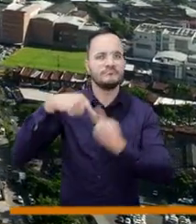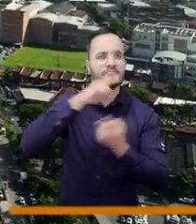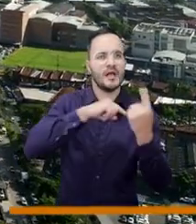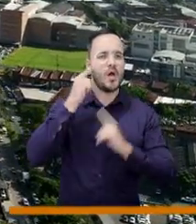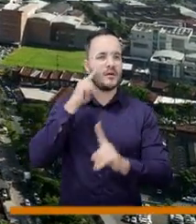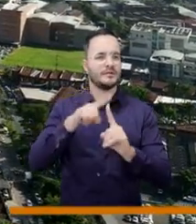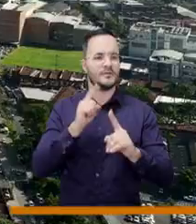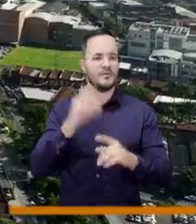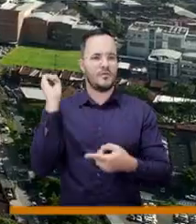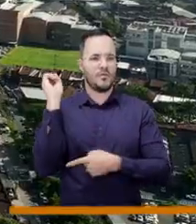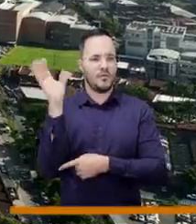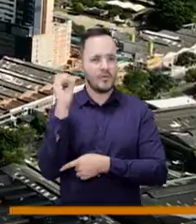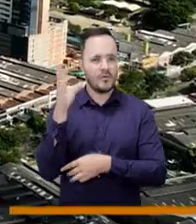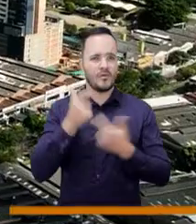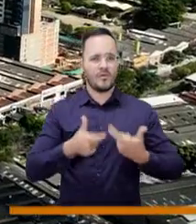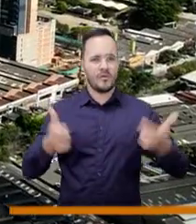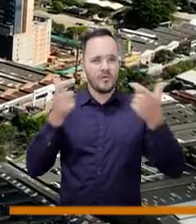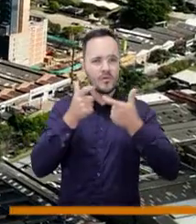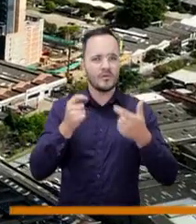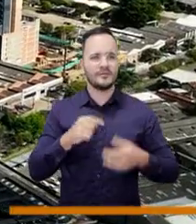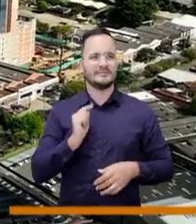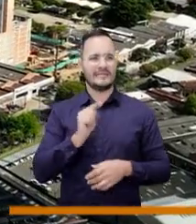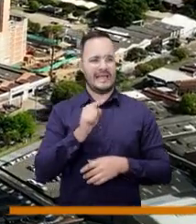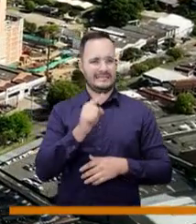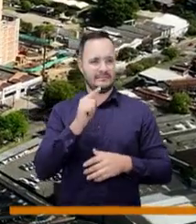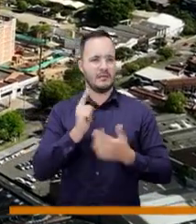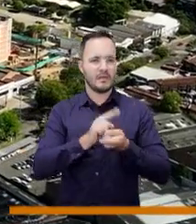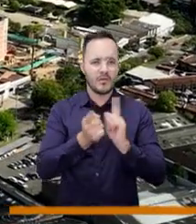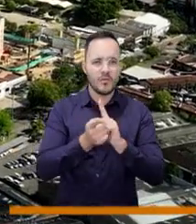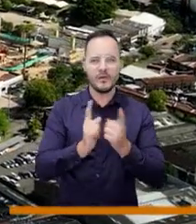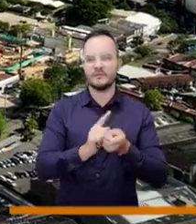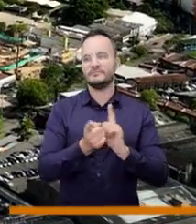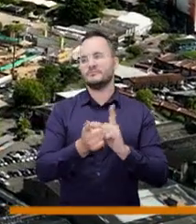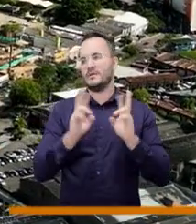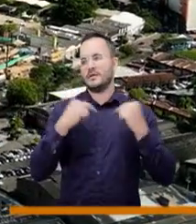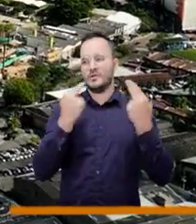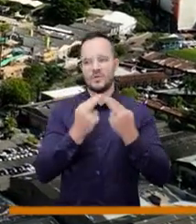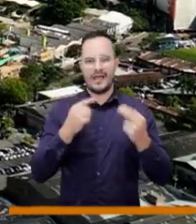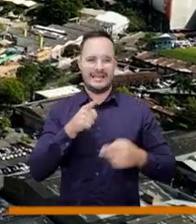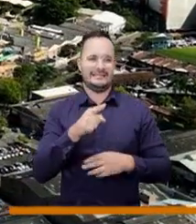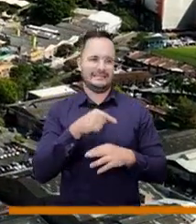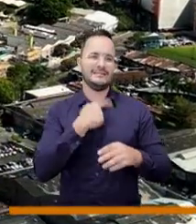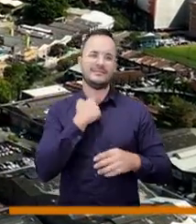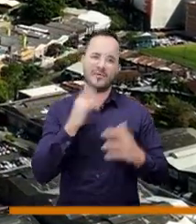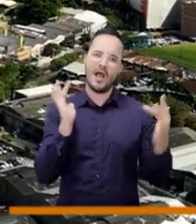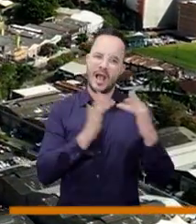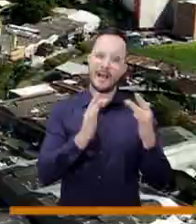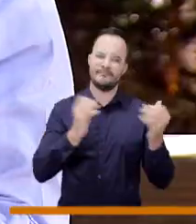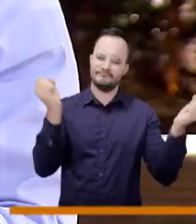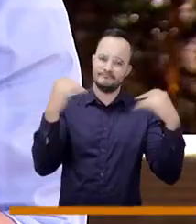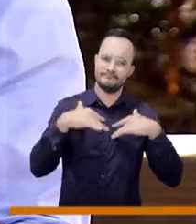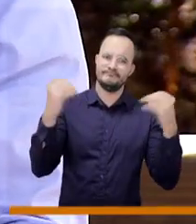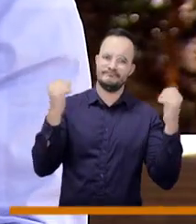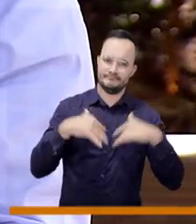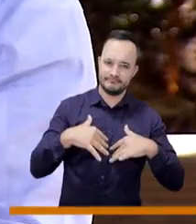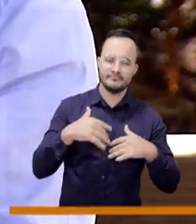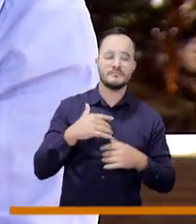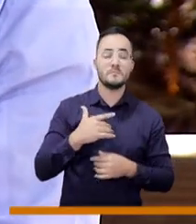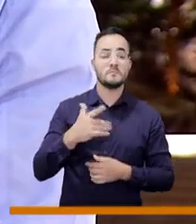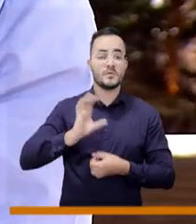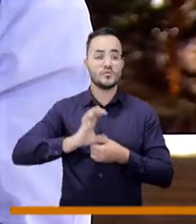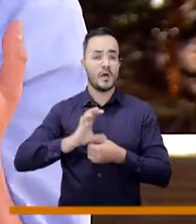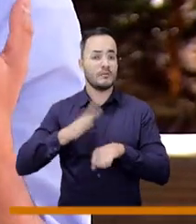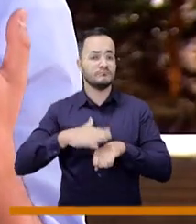de grandes eventos, el turismo MICE, de congresos, convenciones, encuentros, reuniones, que